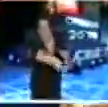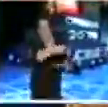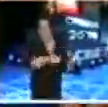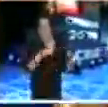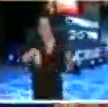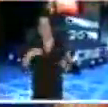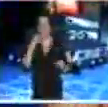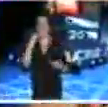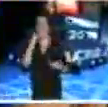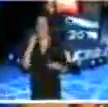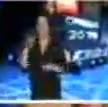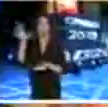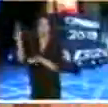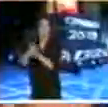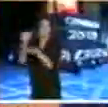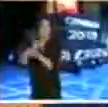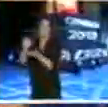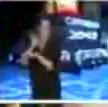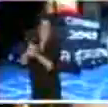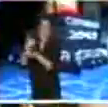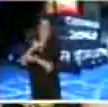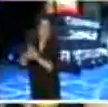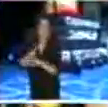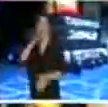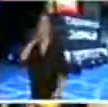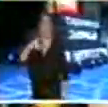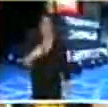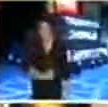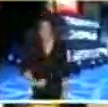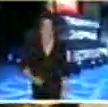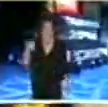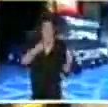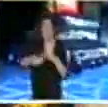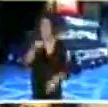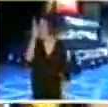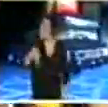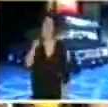Dios pongo por testigo que jamás volveré a pasar hambre.